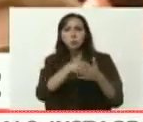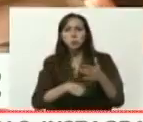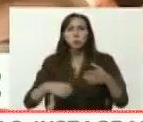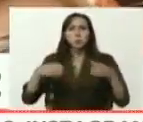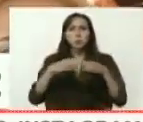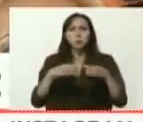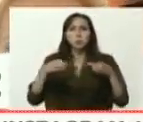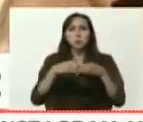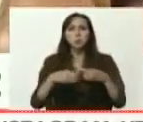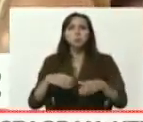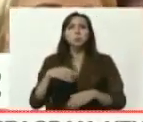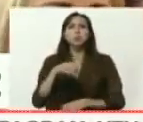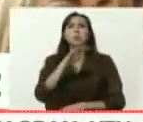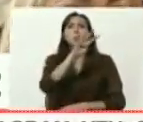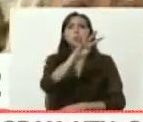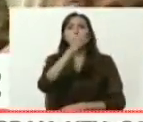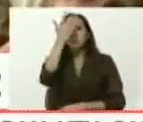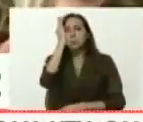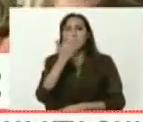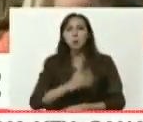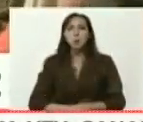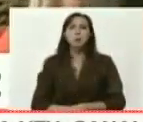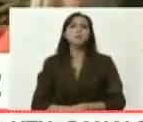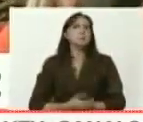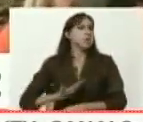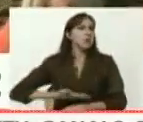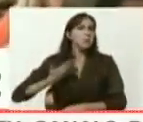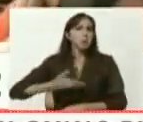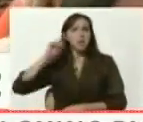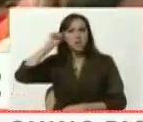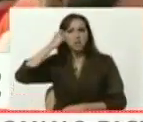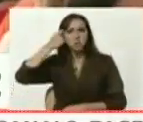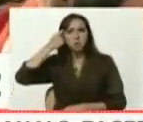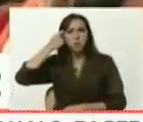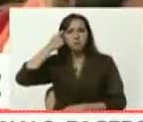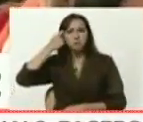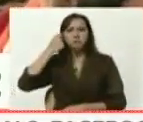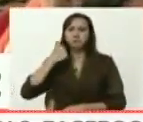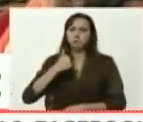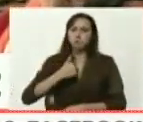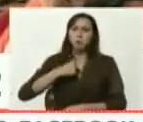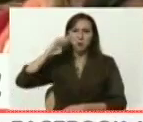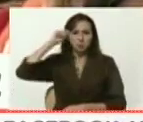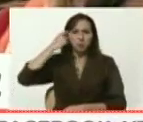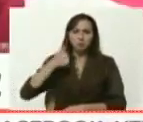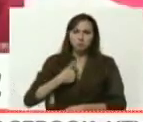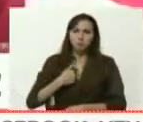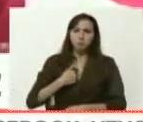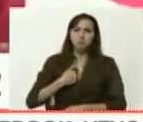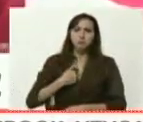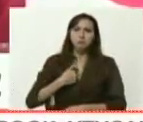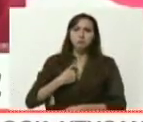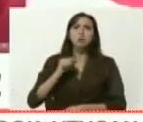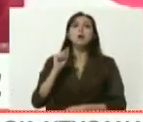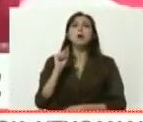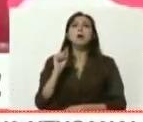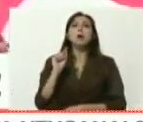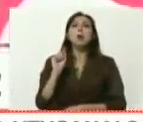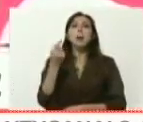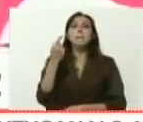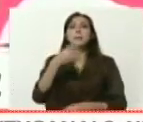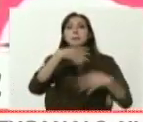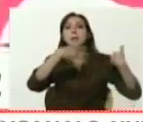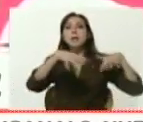de 4 de febrero de 1900. Eso es importante. Yo estuve en la primera marcha del ejército